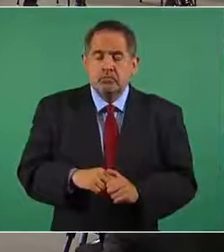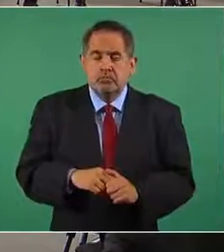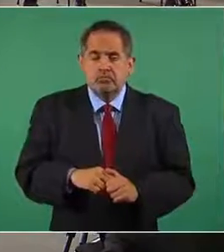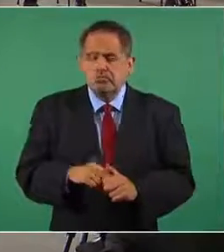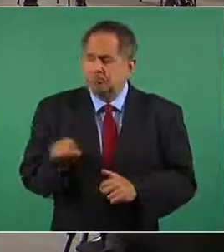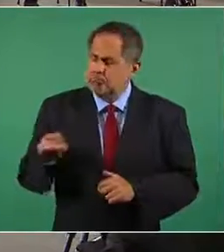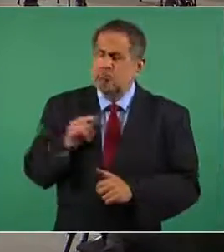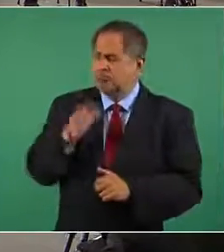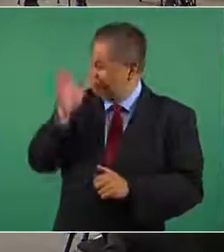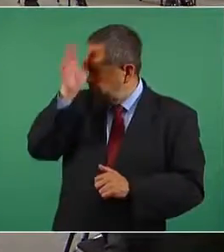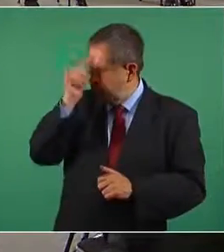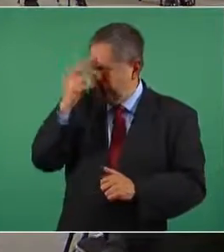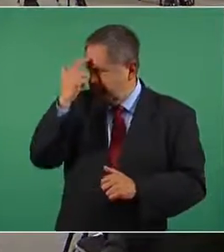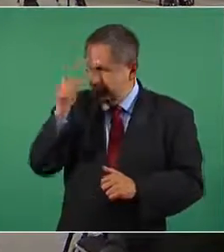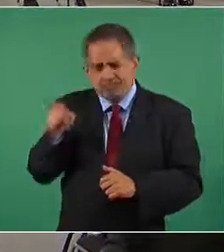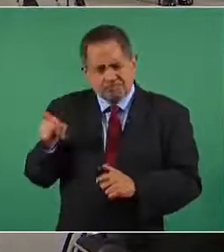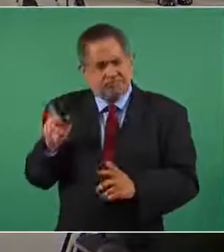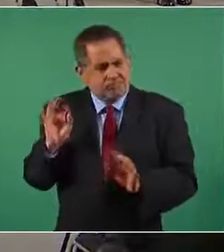coincidió,